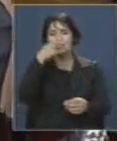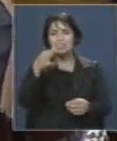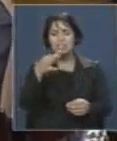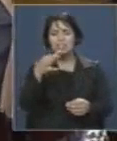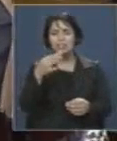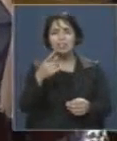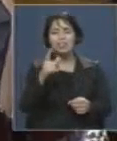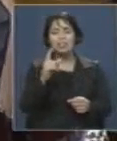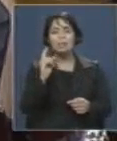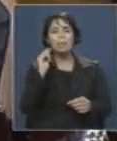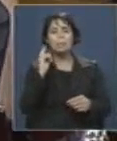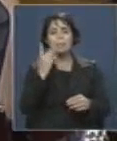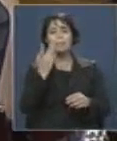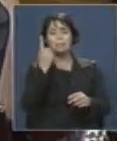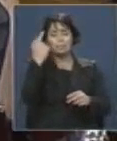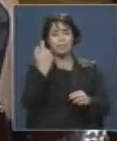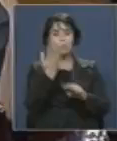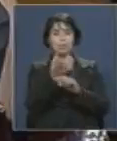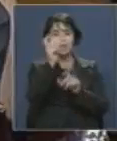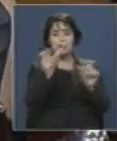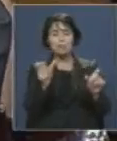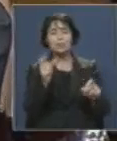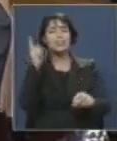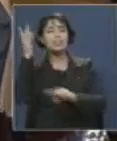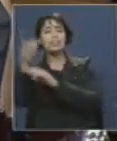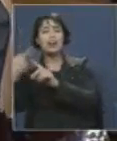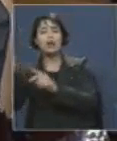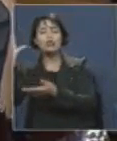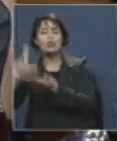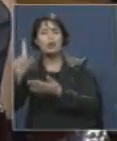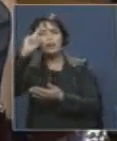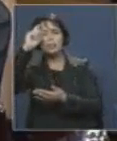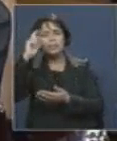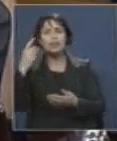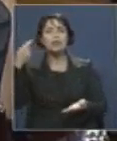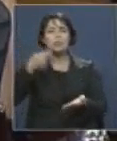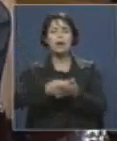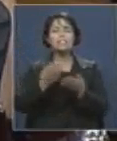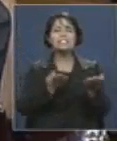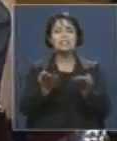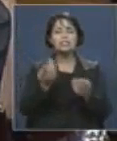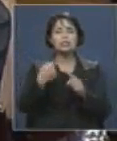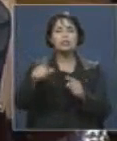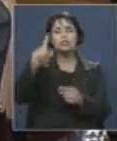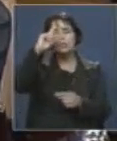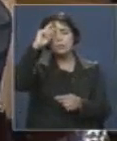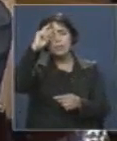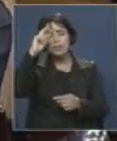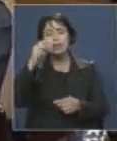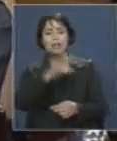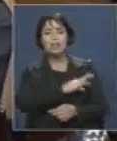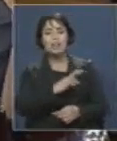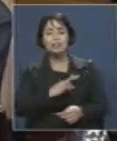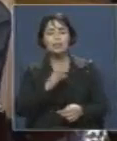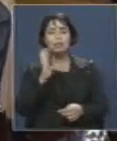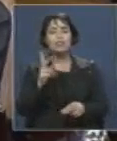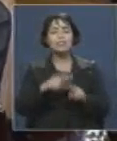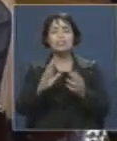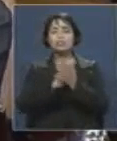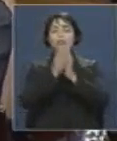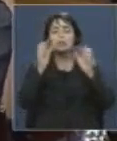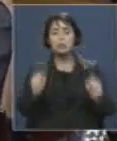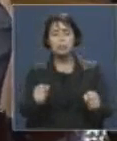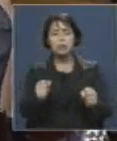de derivaciones o de pago de servicios en establecimientos privados, como es su costumbre. El ministro y el ministerio deben hacer todo lo que esté a su